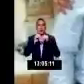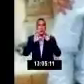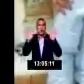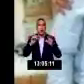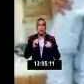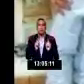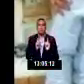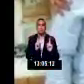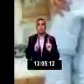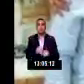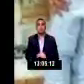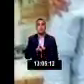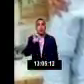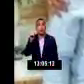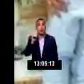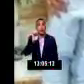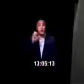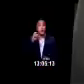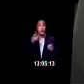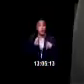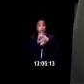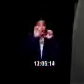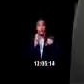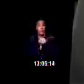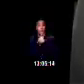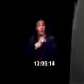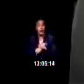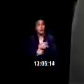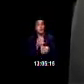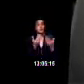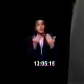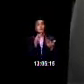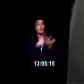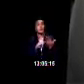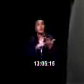Benavides y José Vélez del consorcio Pedernales. Fabiola Santana, TC Televisión.